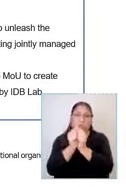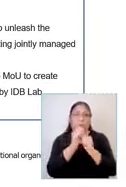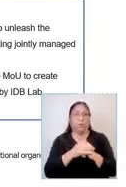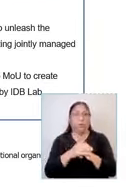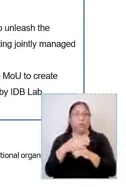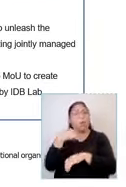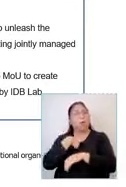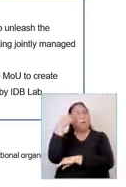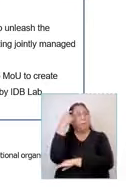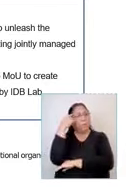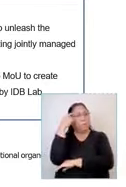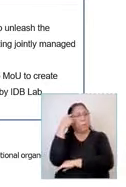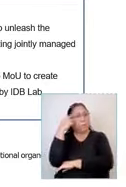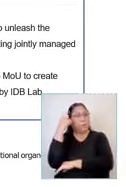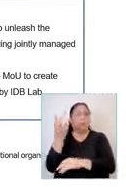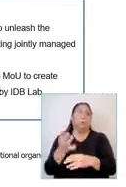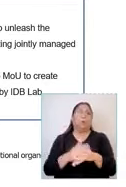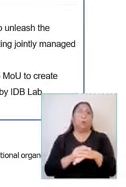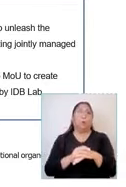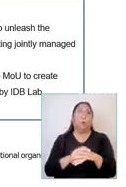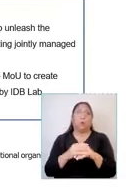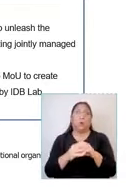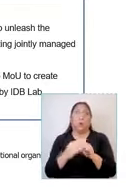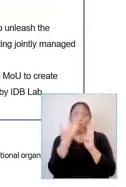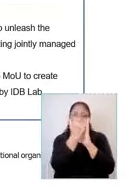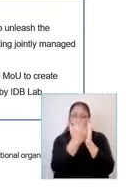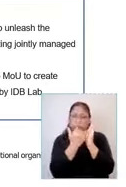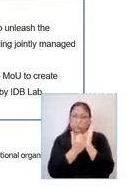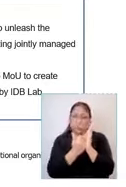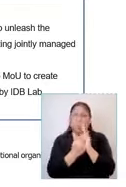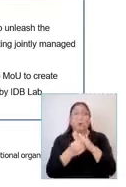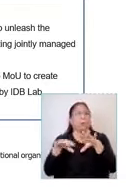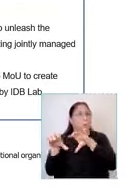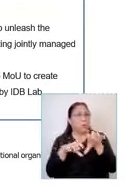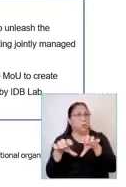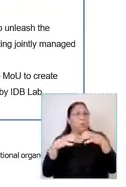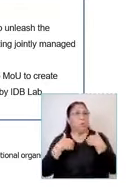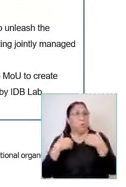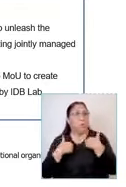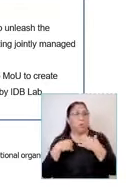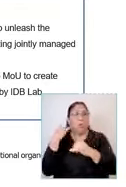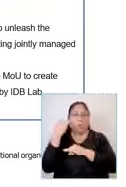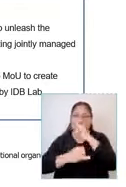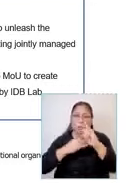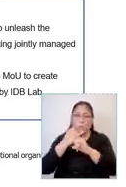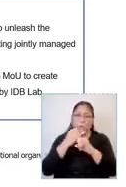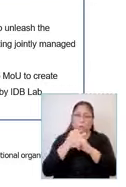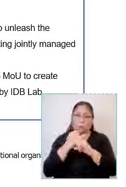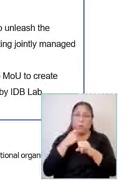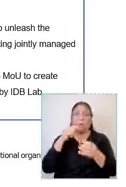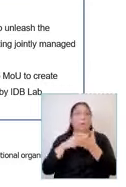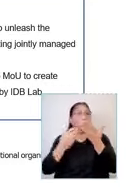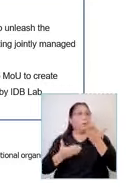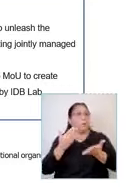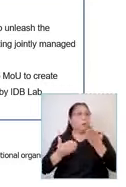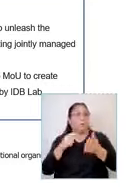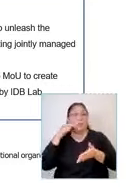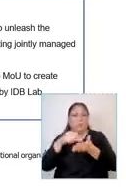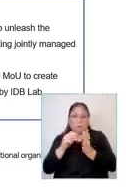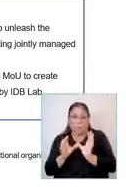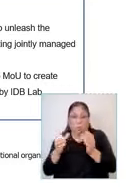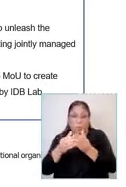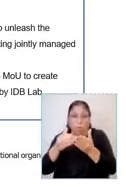considerando el rol activo que tienen las organizaciones internacionales ahora, quizá los startups